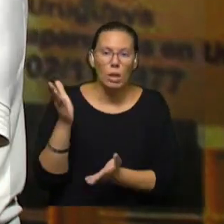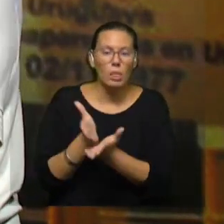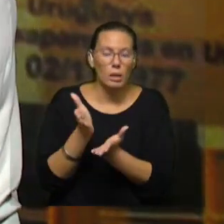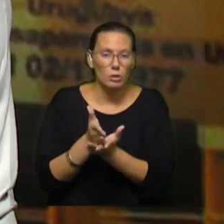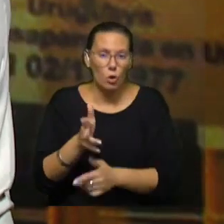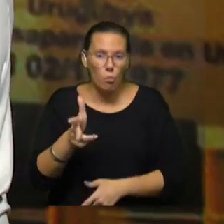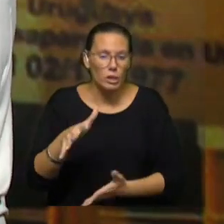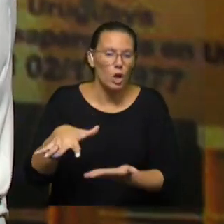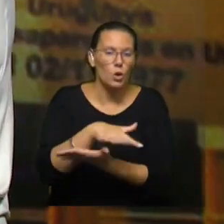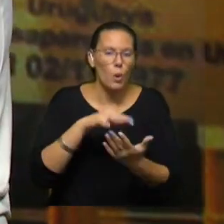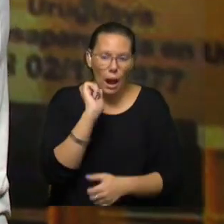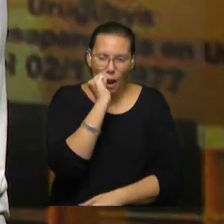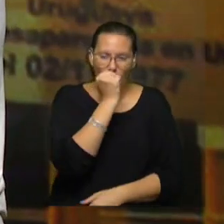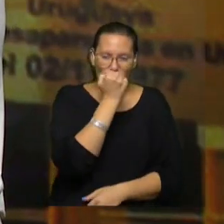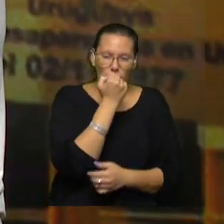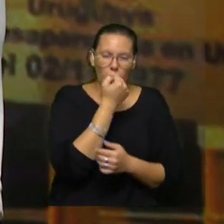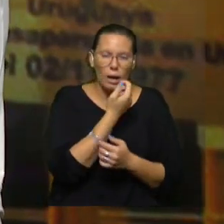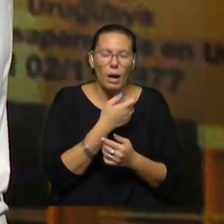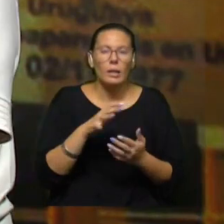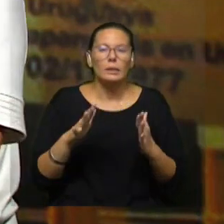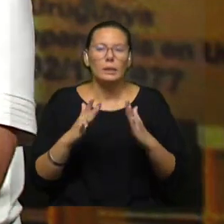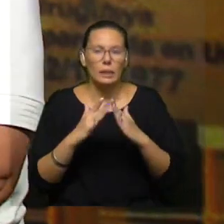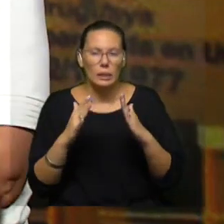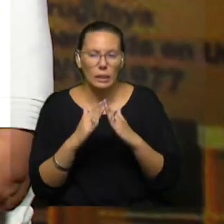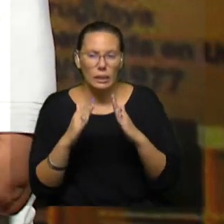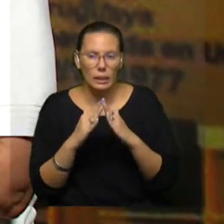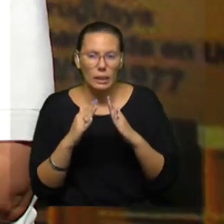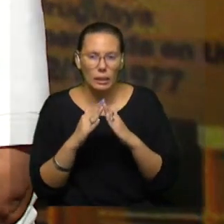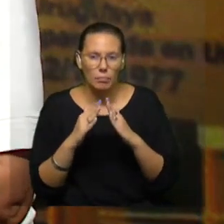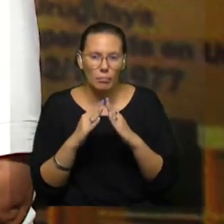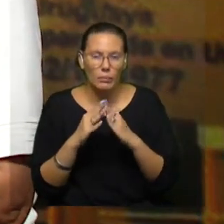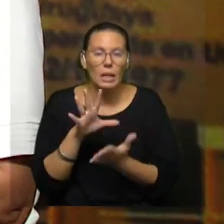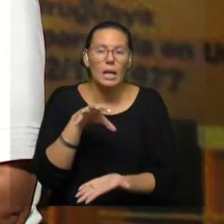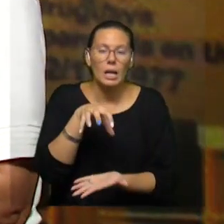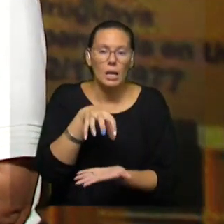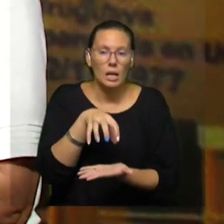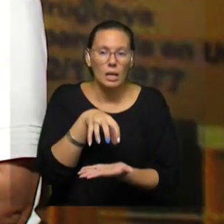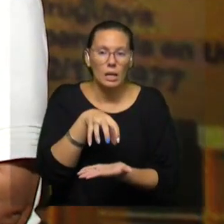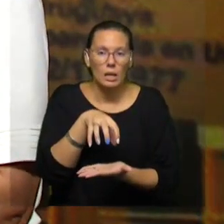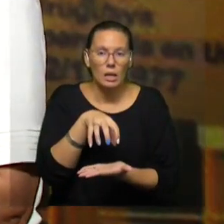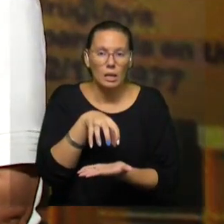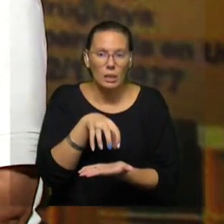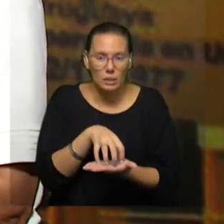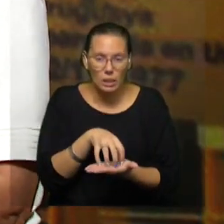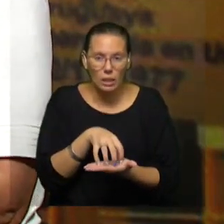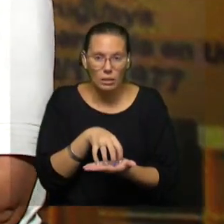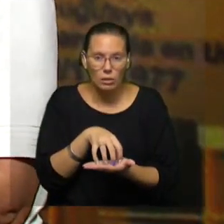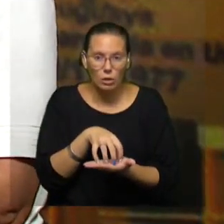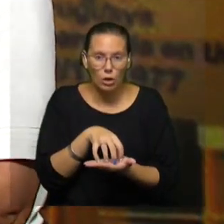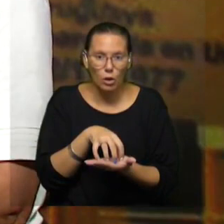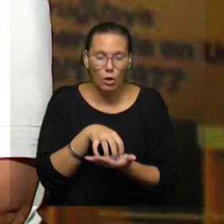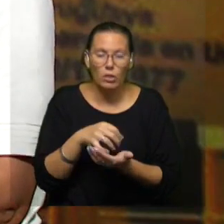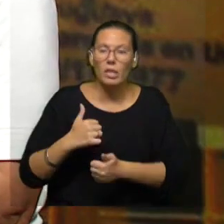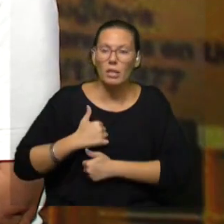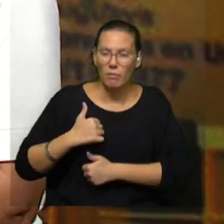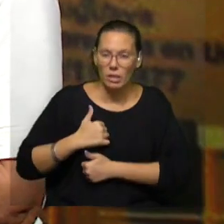humanos, lugares clandestinos, casas, centros del Ministerio de Defensa,